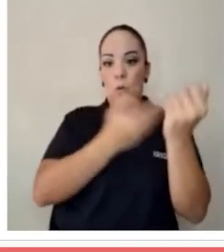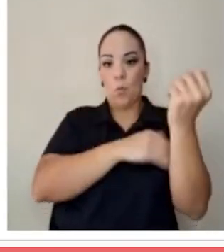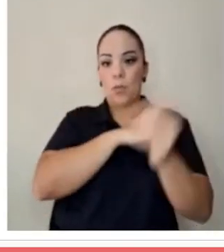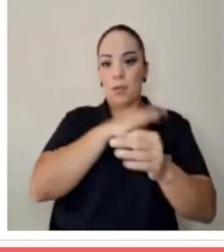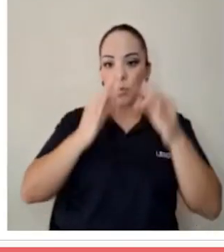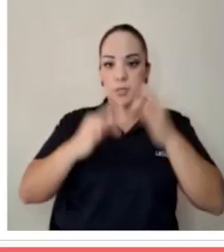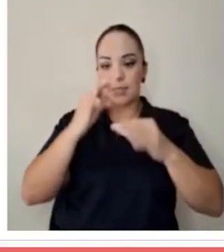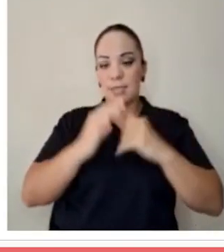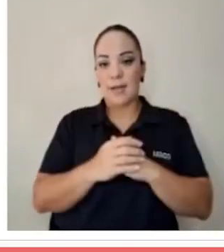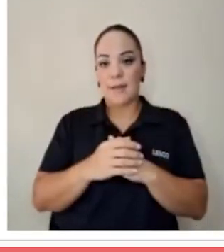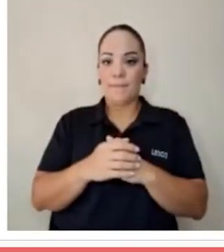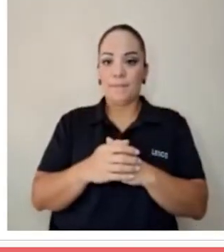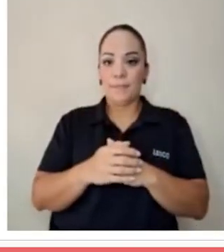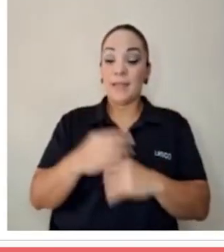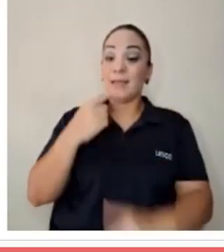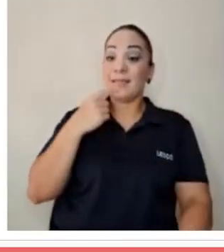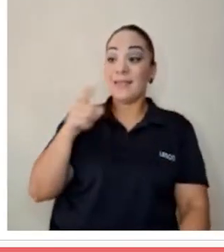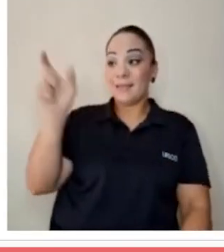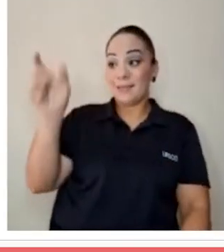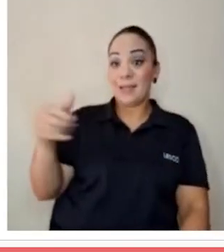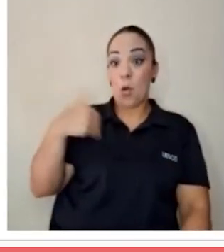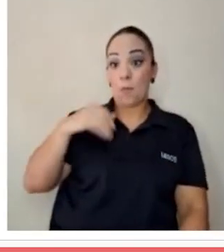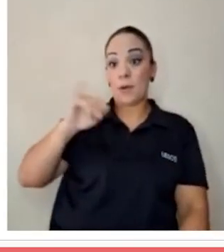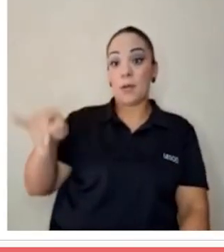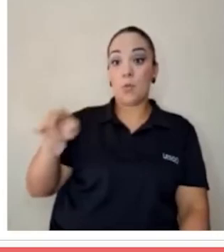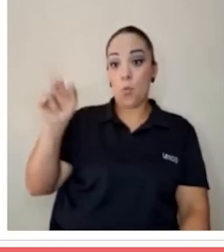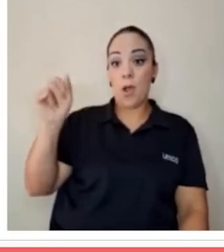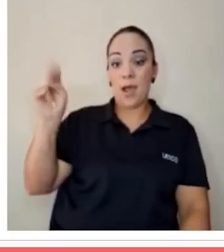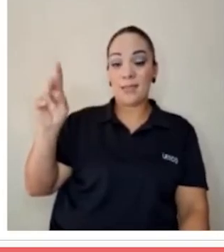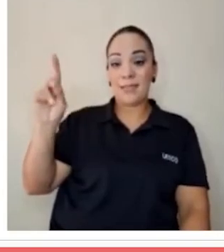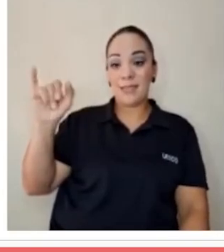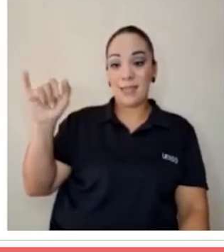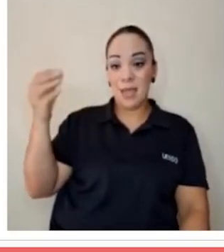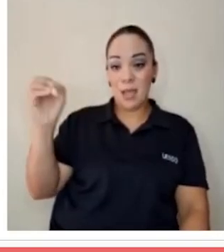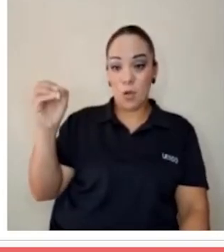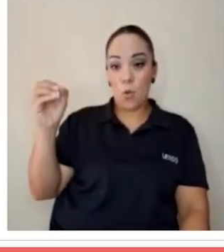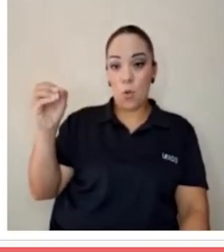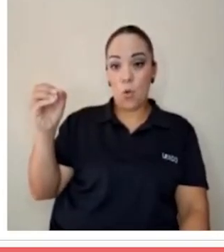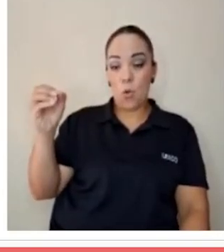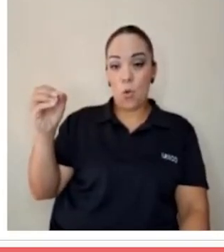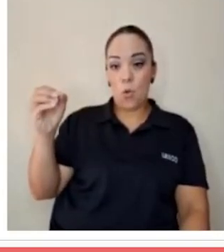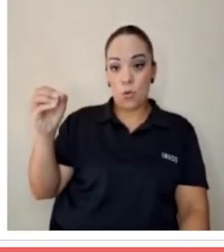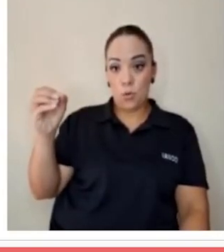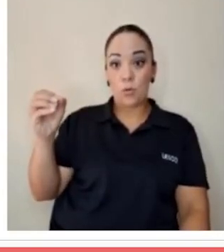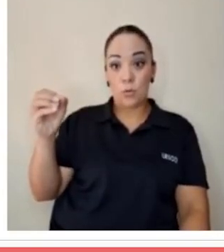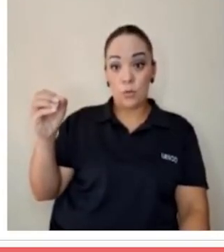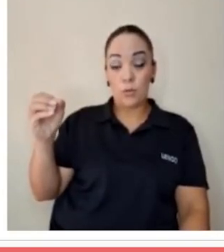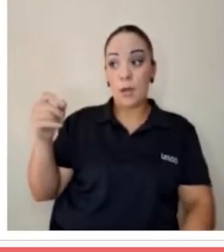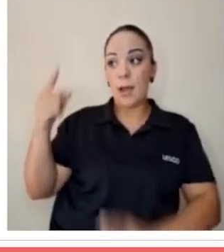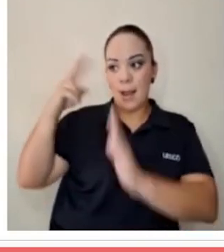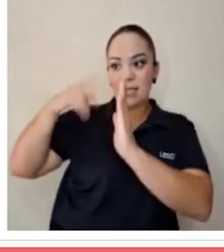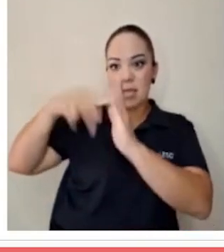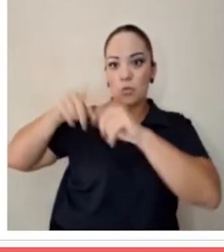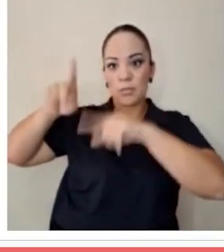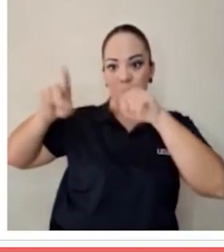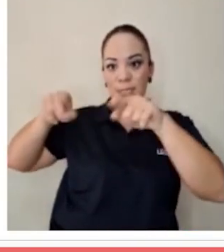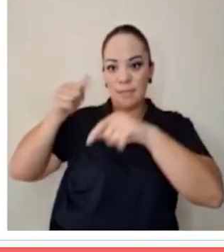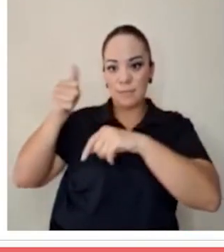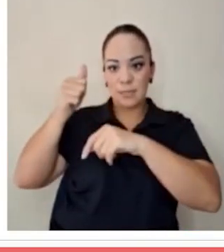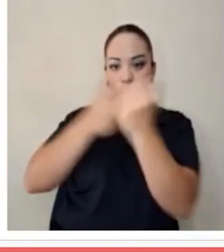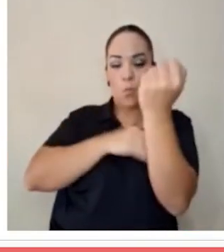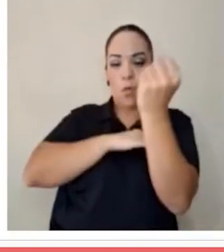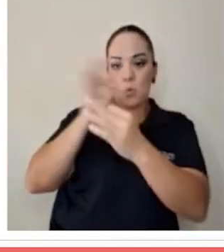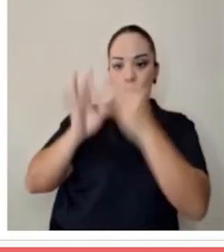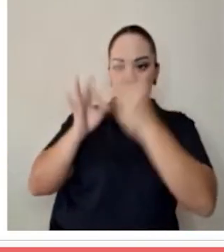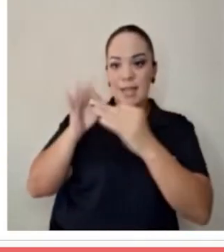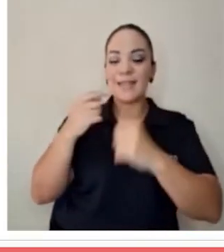y dice Don Juan Diego leyendo las estadísticas del propio poder judicial